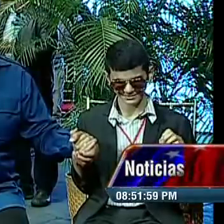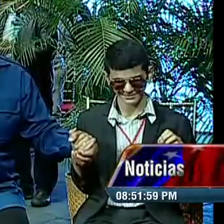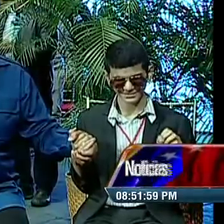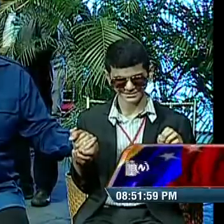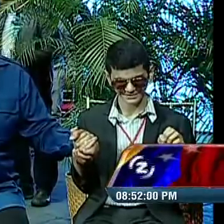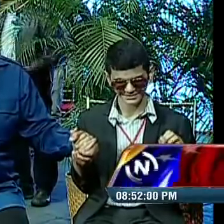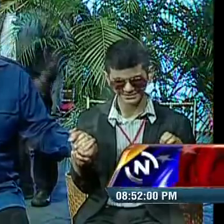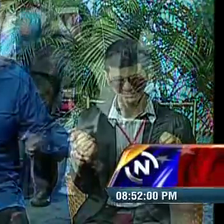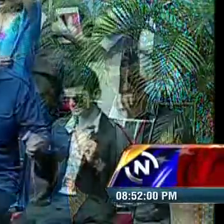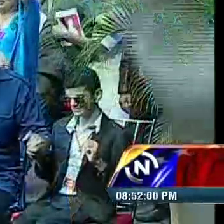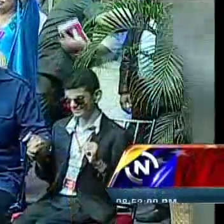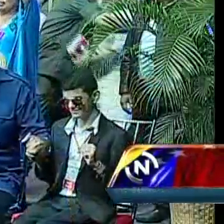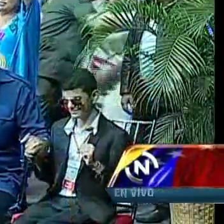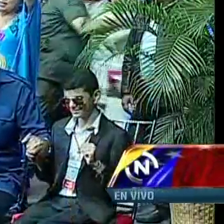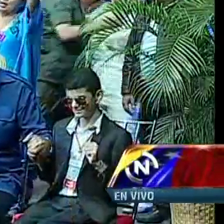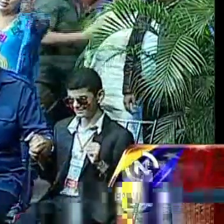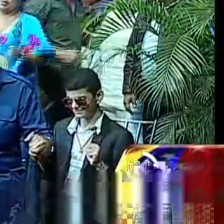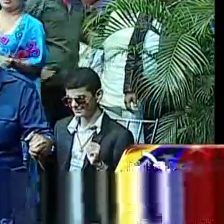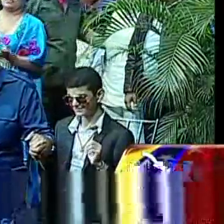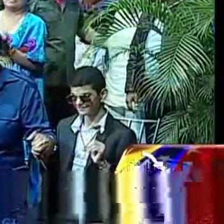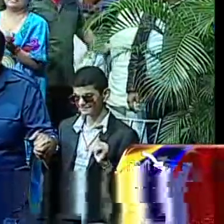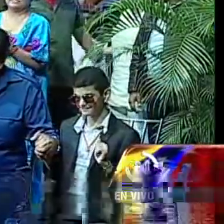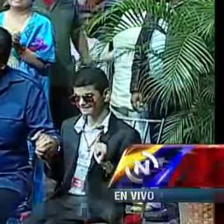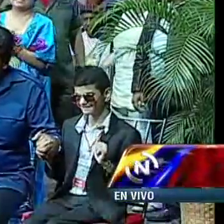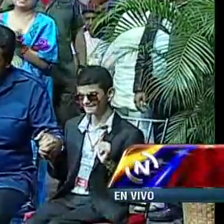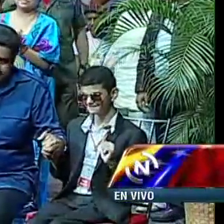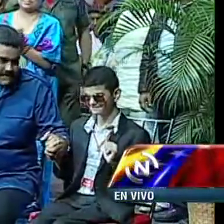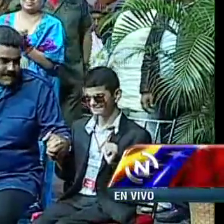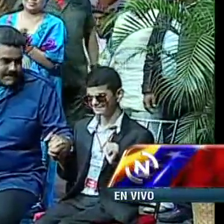Hasta la victoria siempre, Venezuela. Gracias.